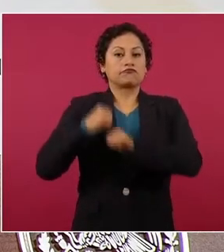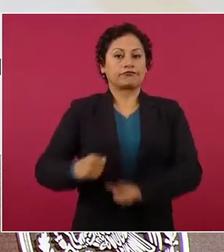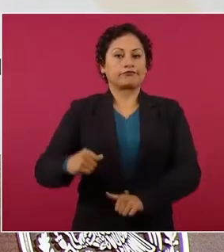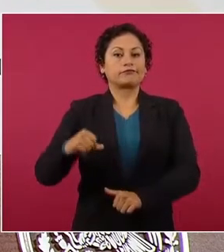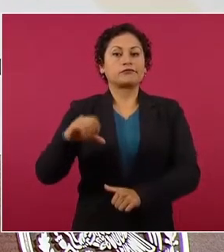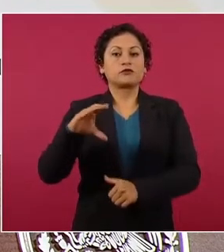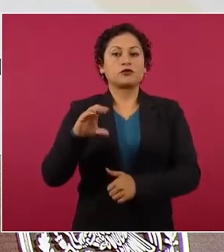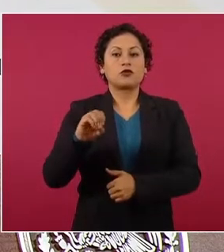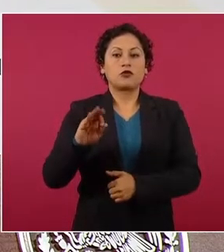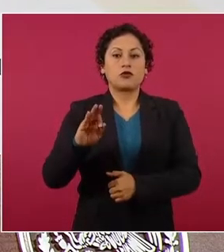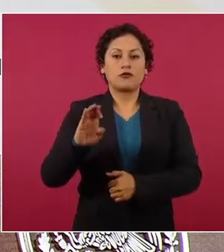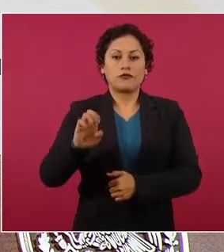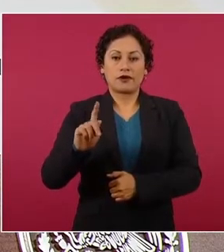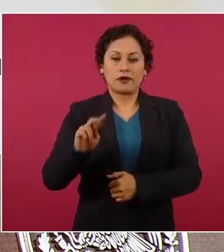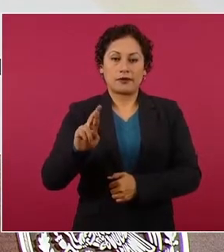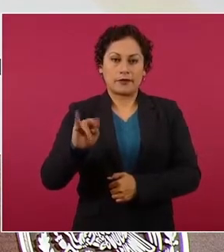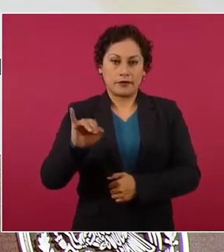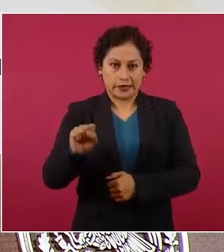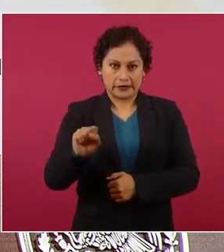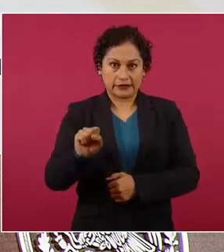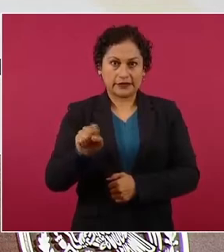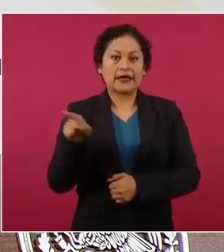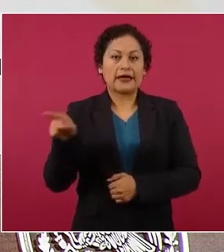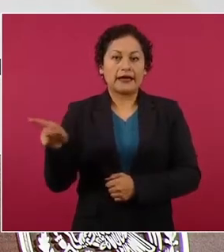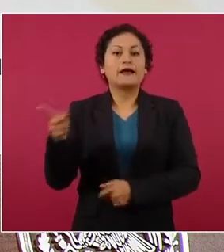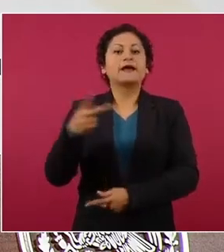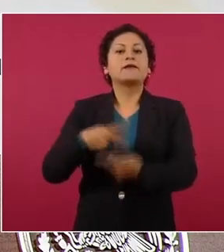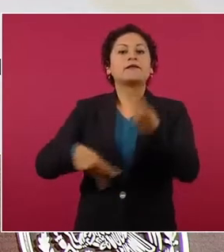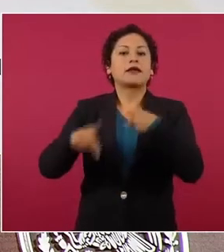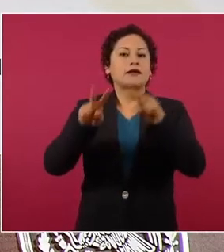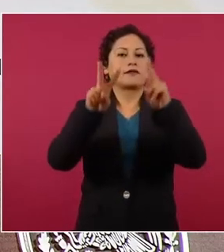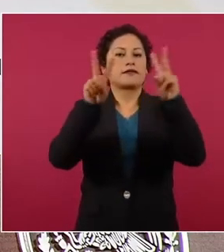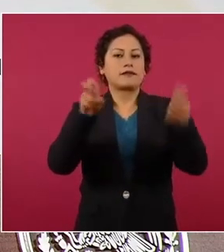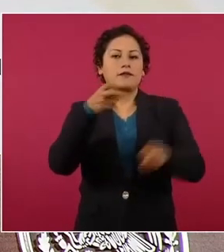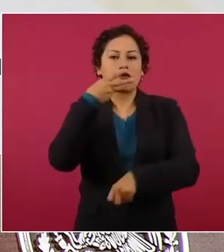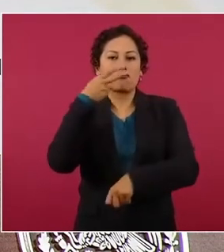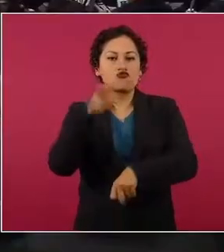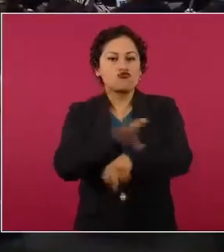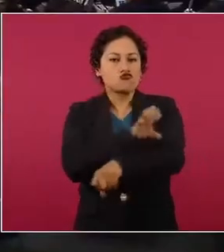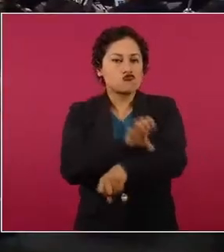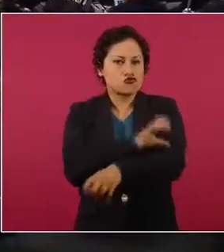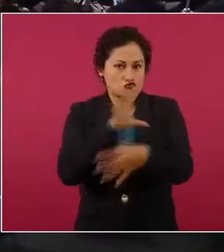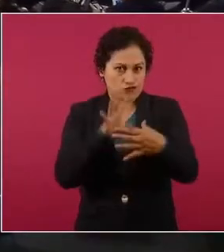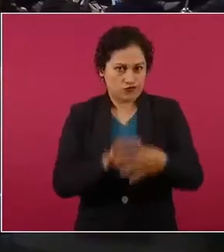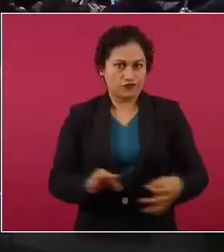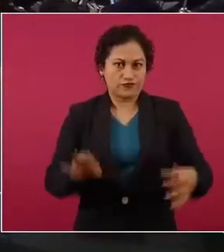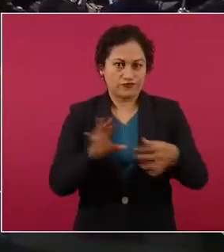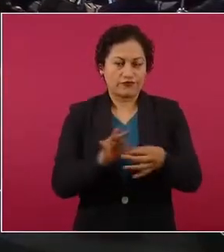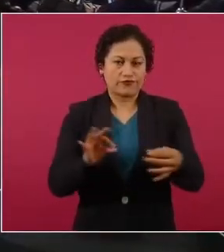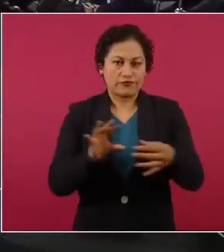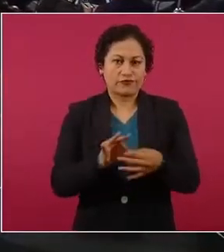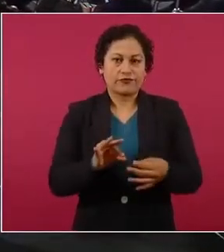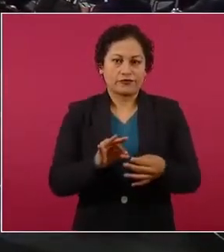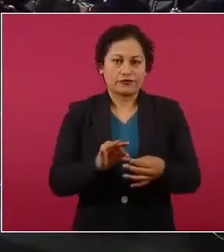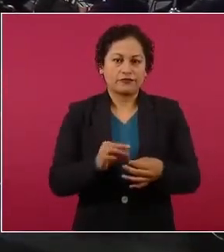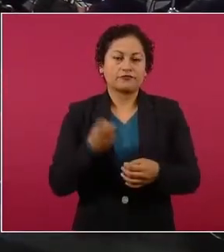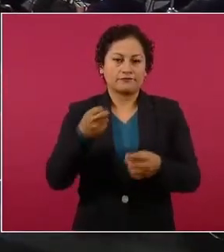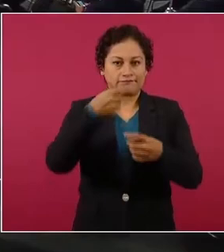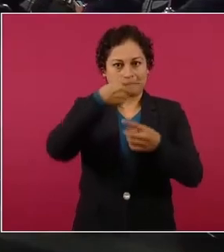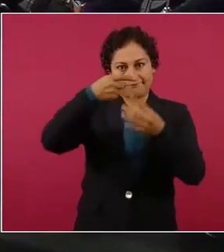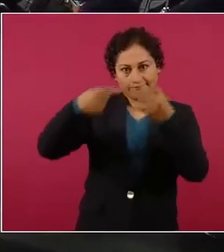COFEPRIS, va a explicar lo de los vapeadores. Ese es el